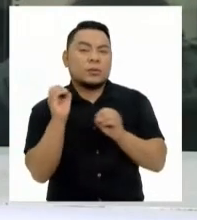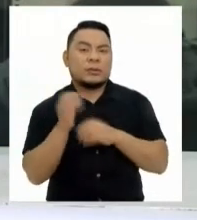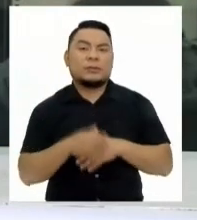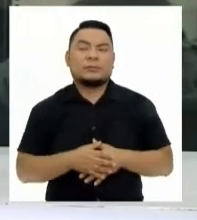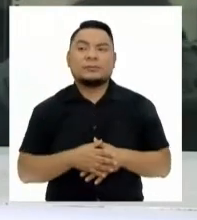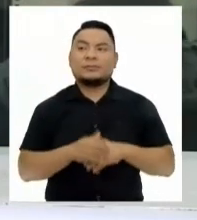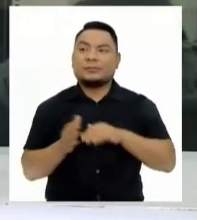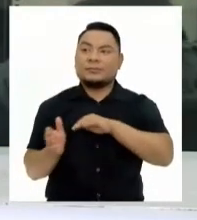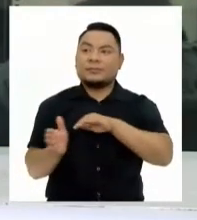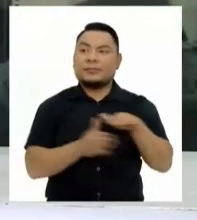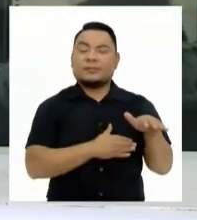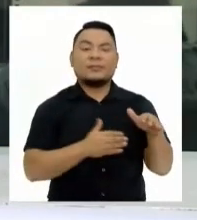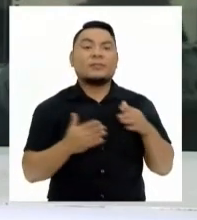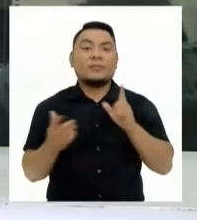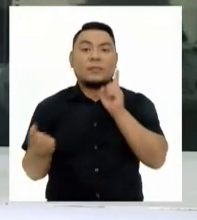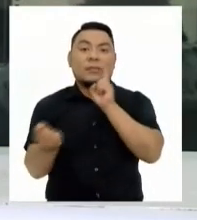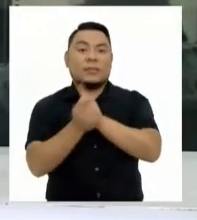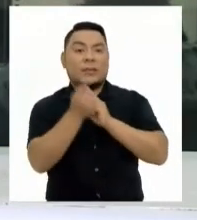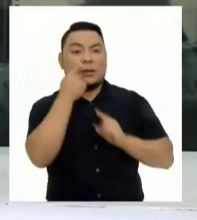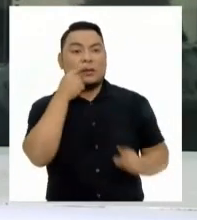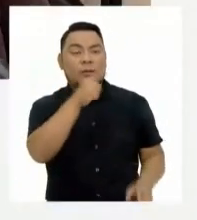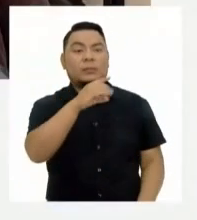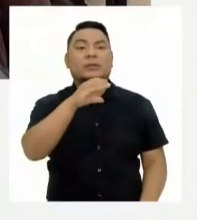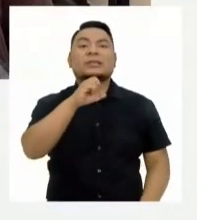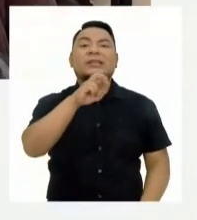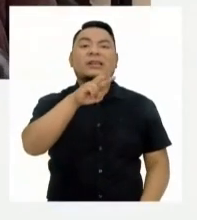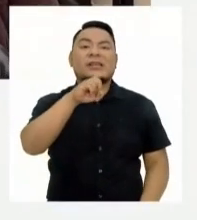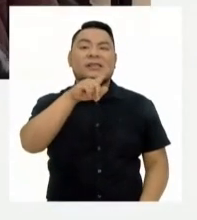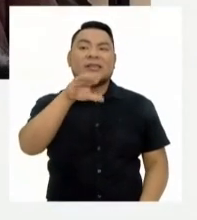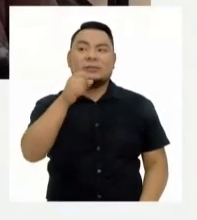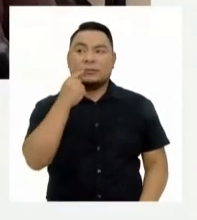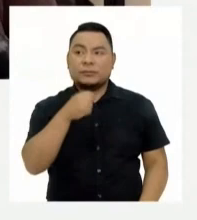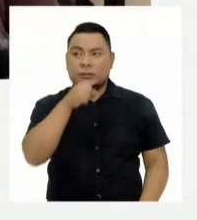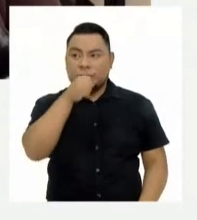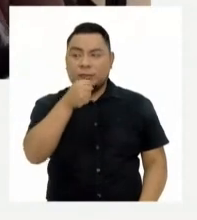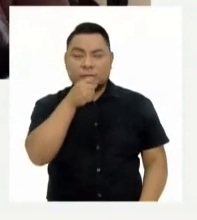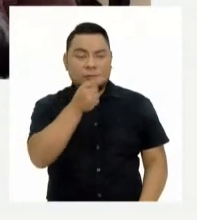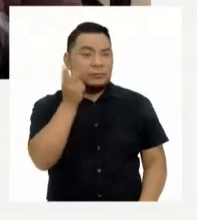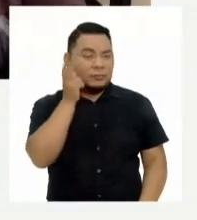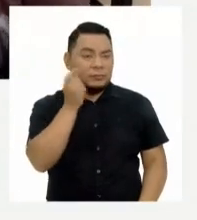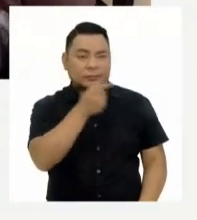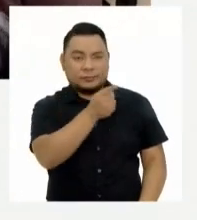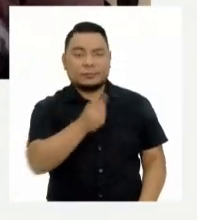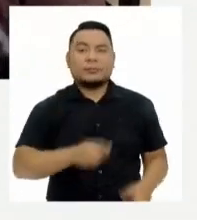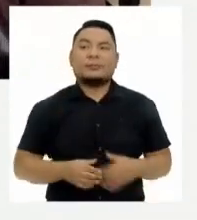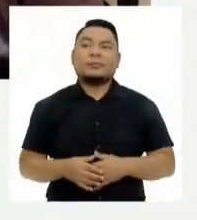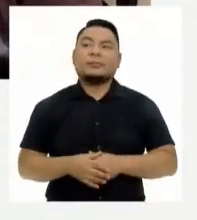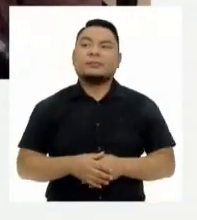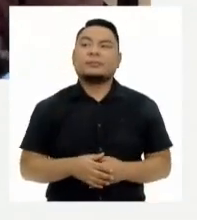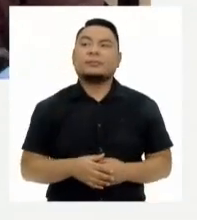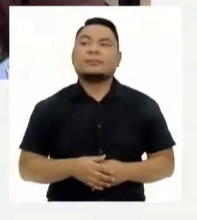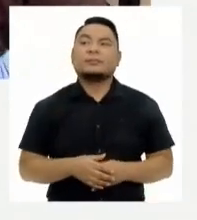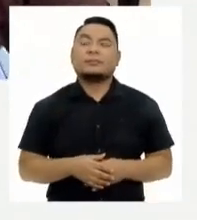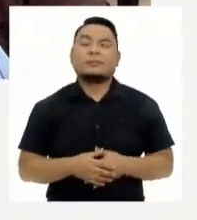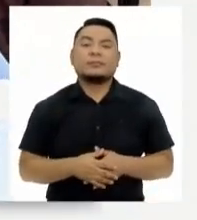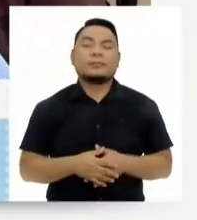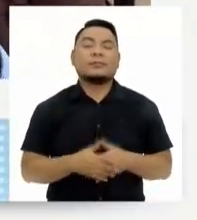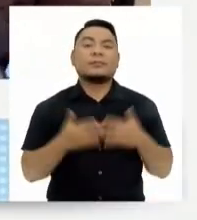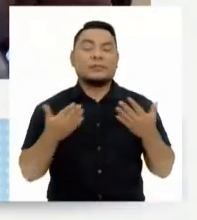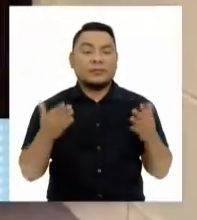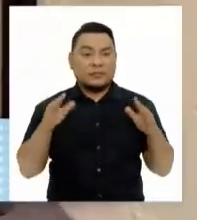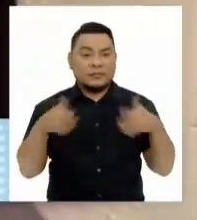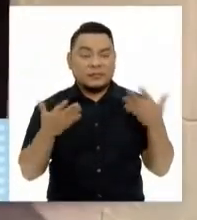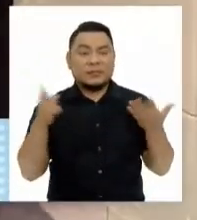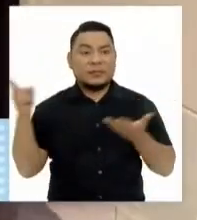Vamos de inmediato con información en vivo con el señor Ceballos. Está nuestra compañera. Ahí escuchemos a Hernando Ceballos. Adelante. Suficiente de